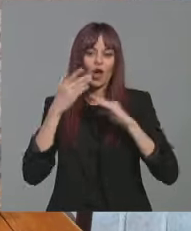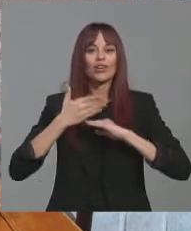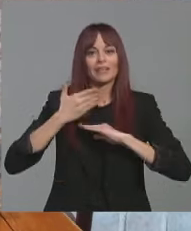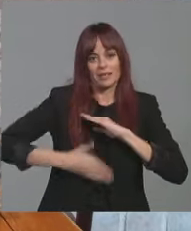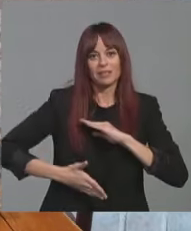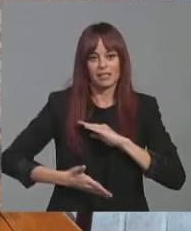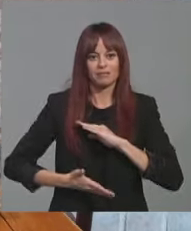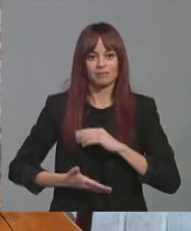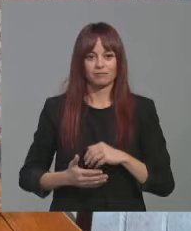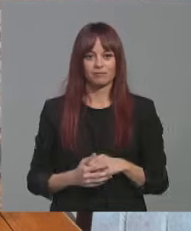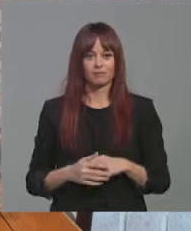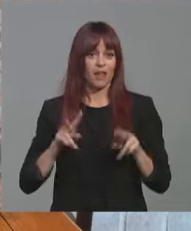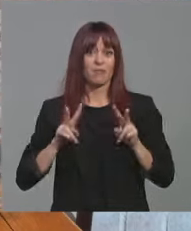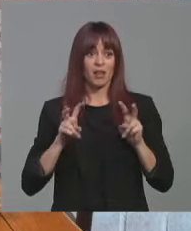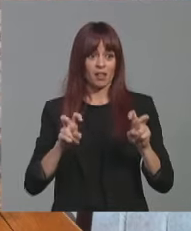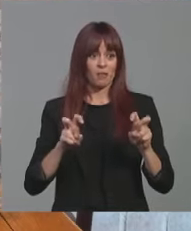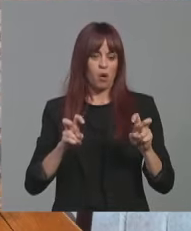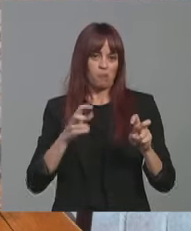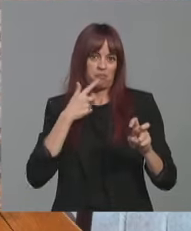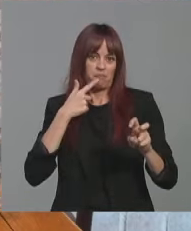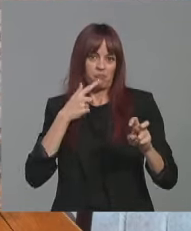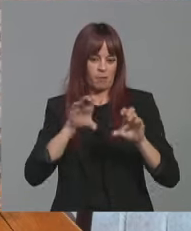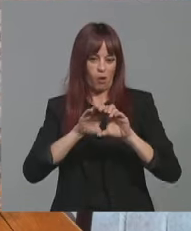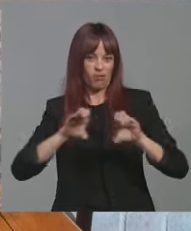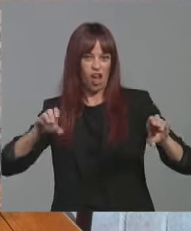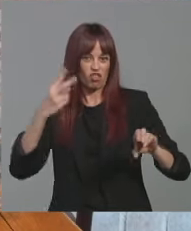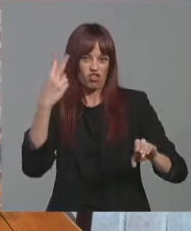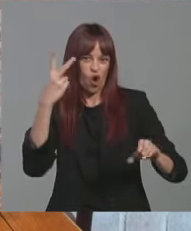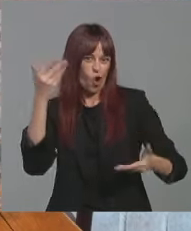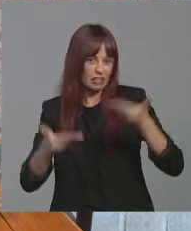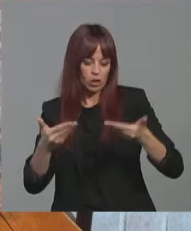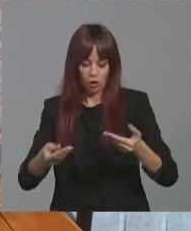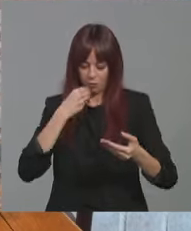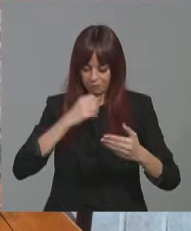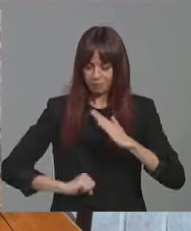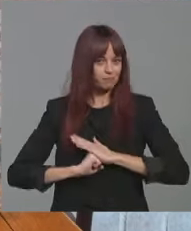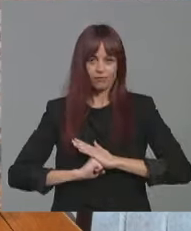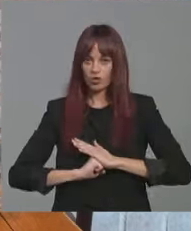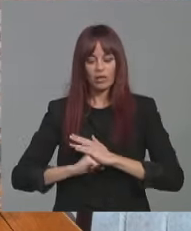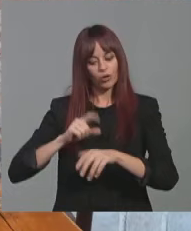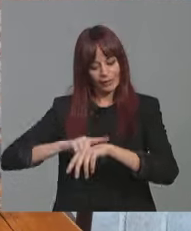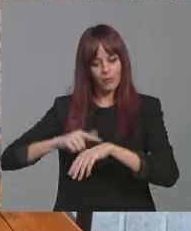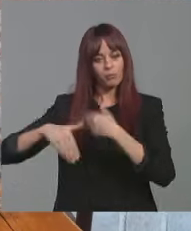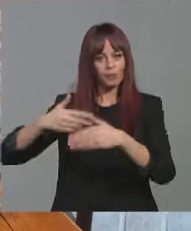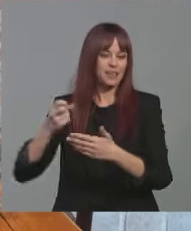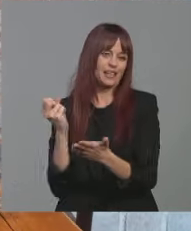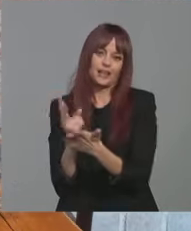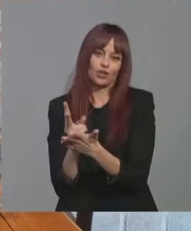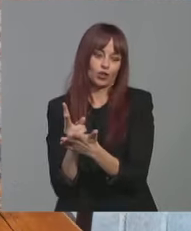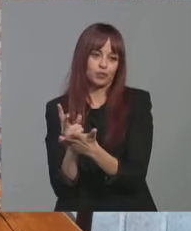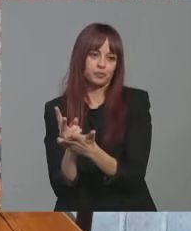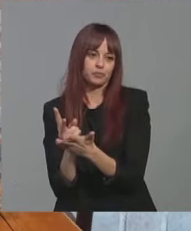eh yo al principio hacía retos de 2 kg pero no me saciaba y con el paso del tiempo ya he empezado a hacer retos de Pues